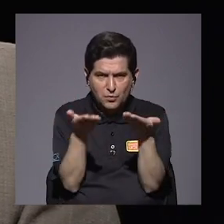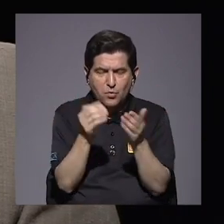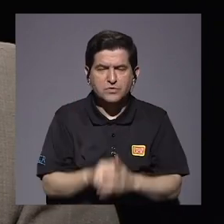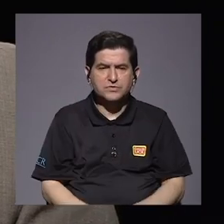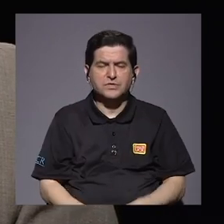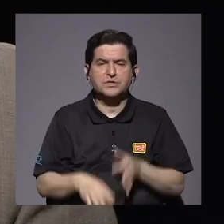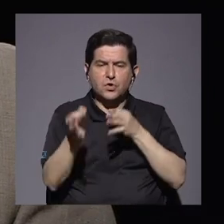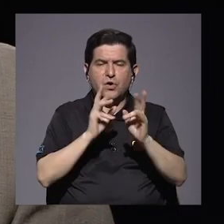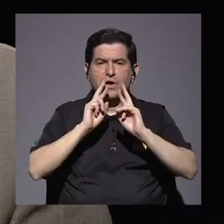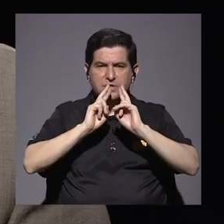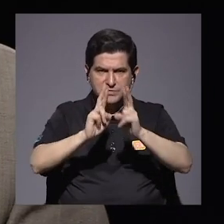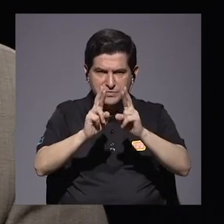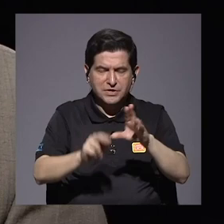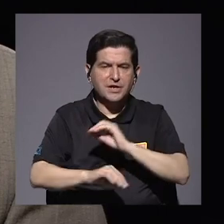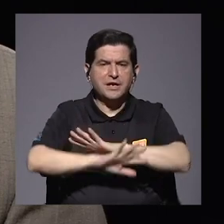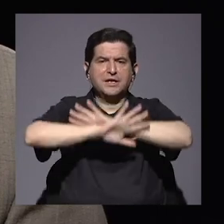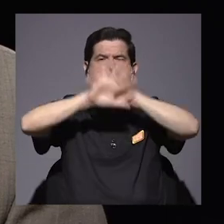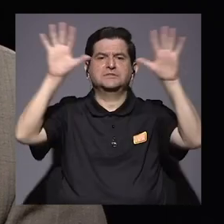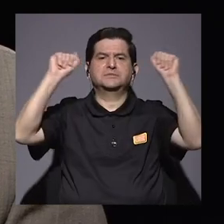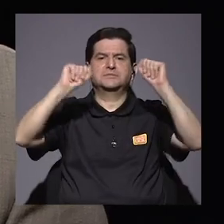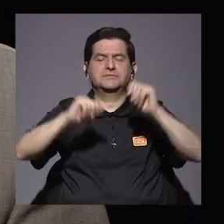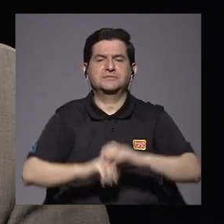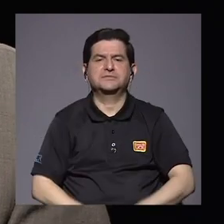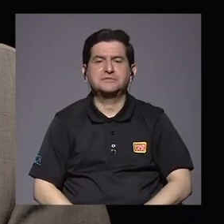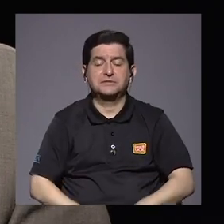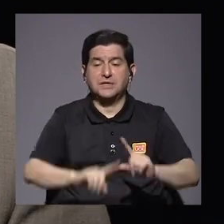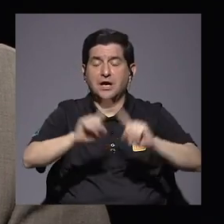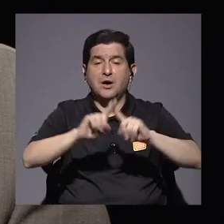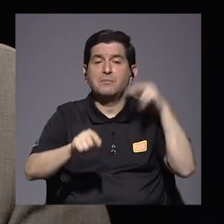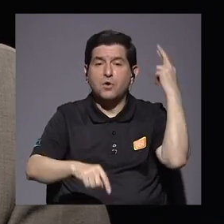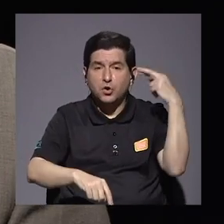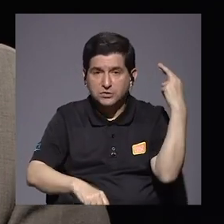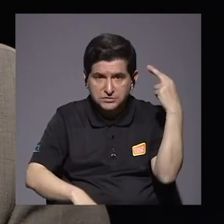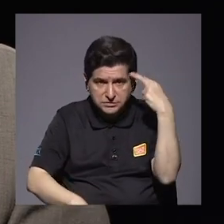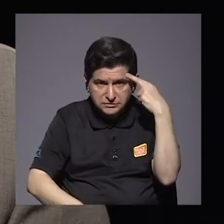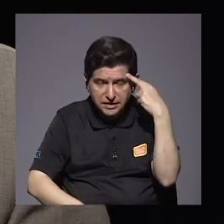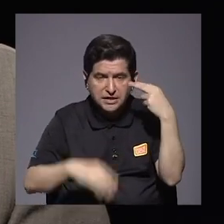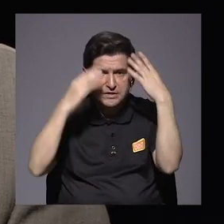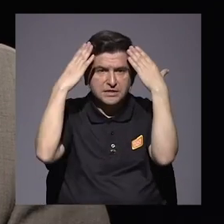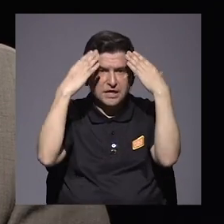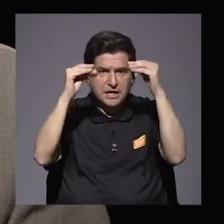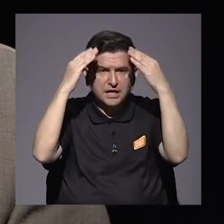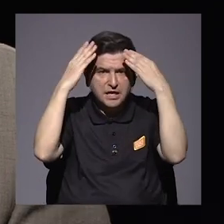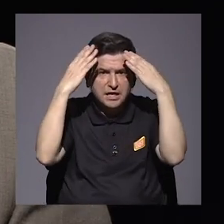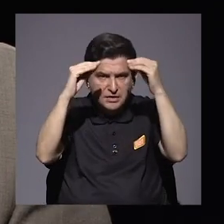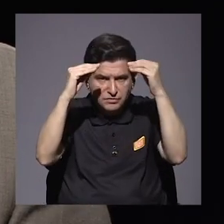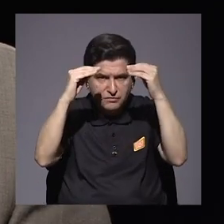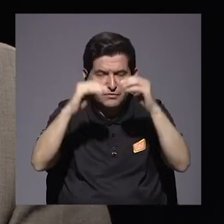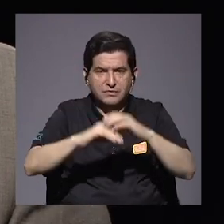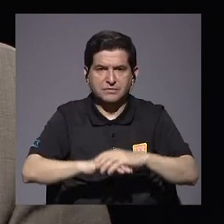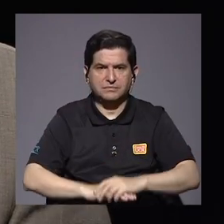la rendición de cuentas y a la transparencia. Por diferentes motivos, el informe